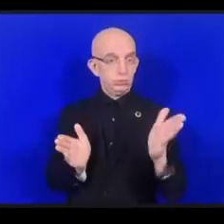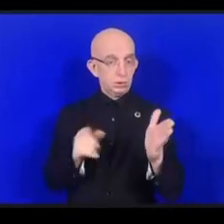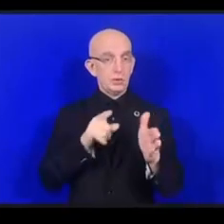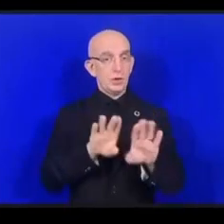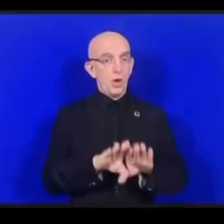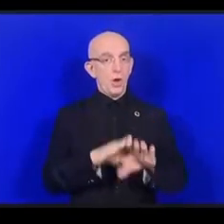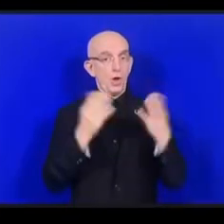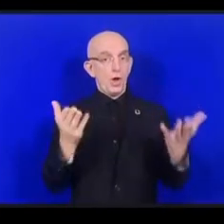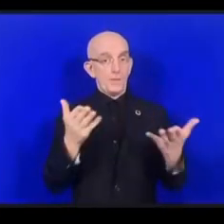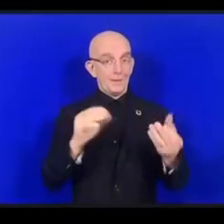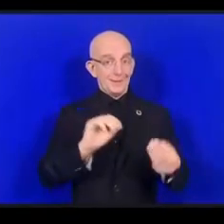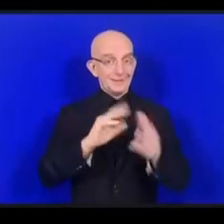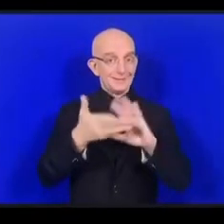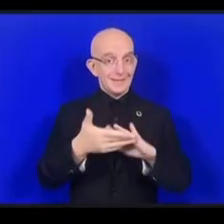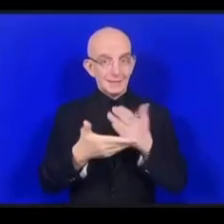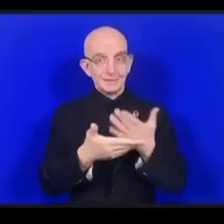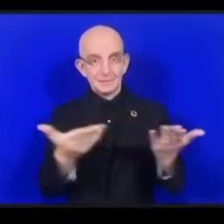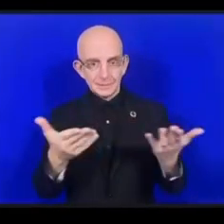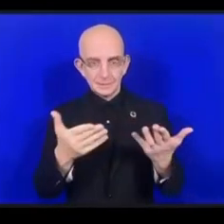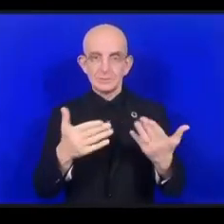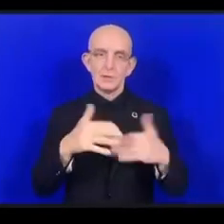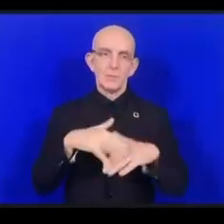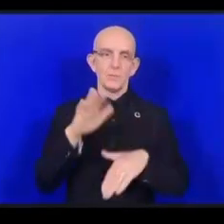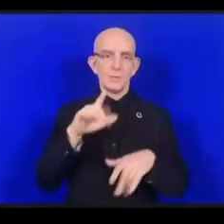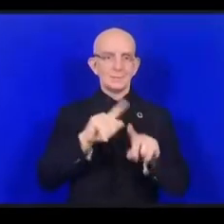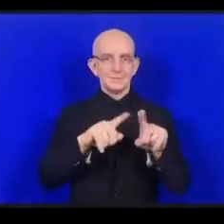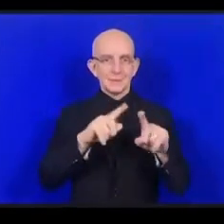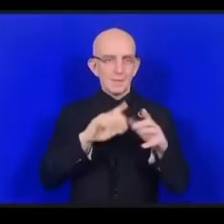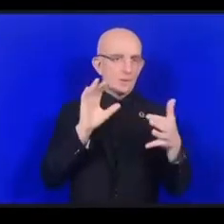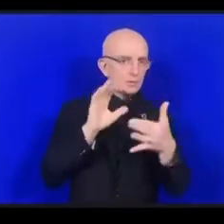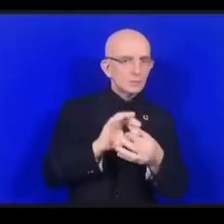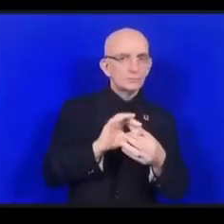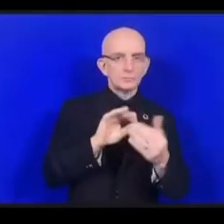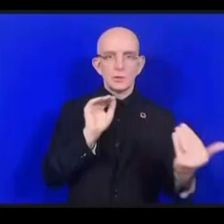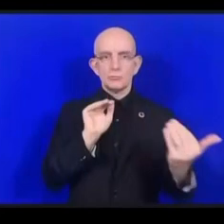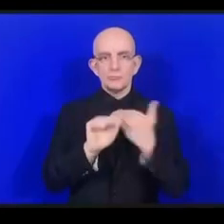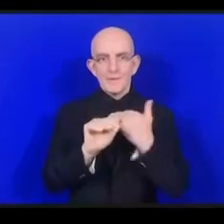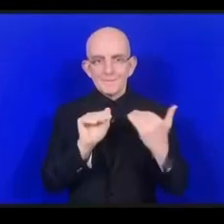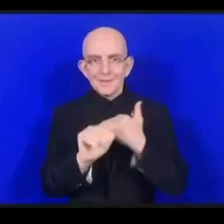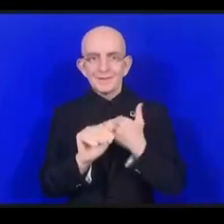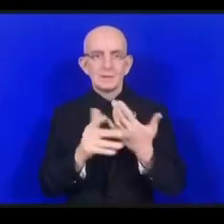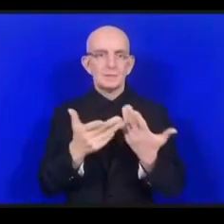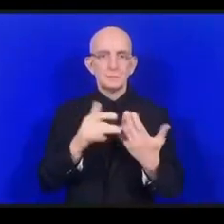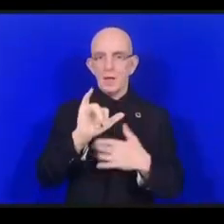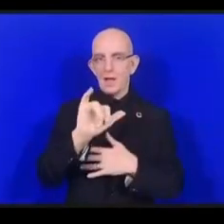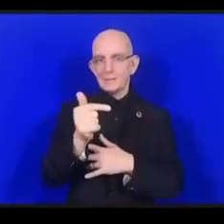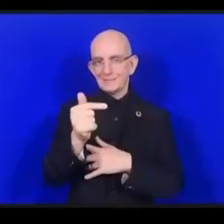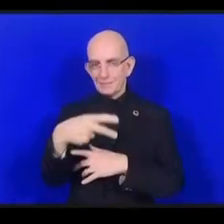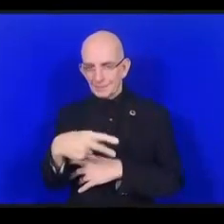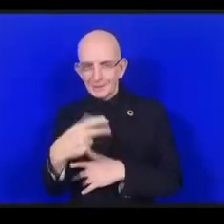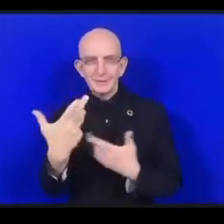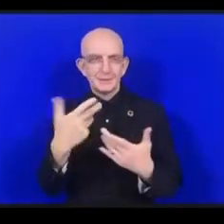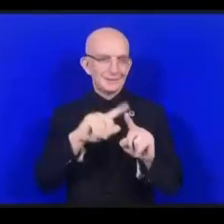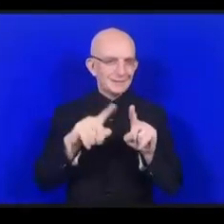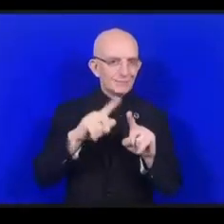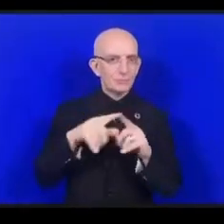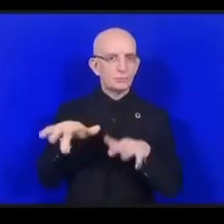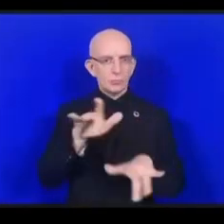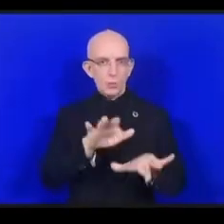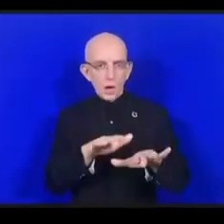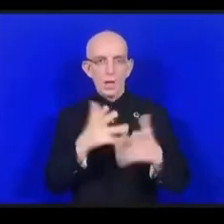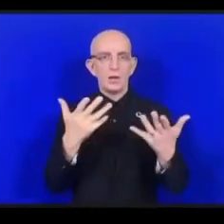normal y corriente y la y el internet de las de los objetos que pueden